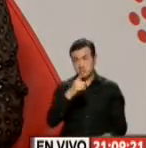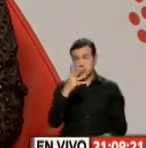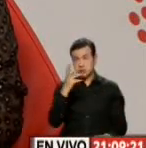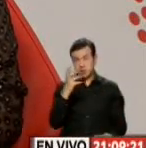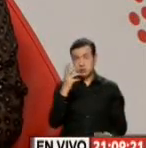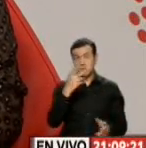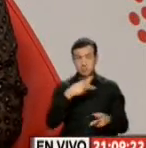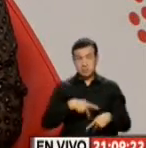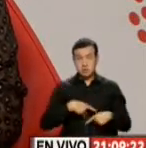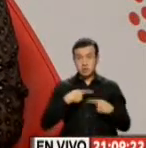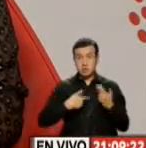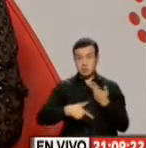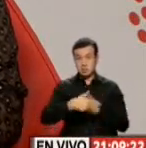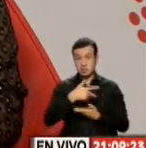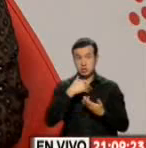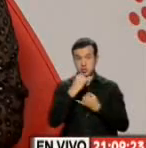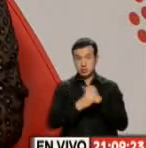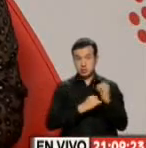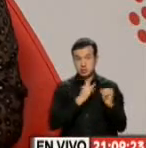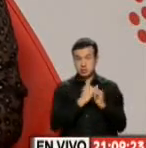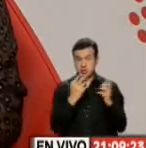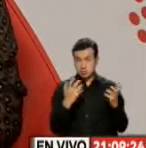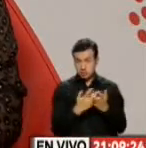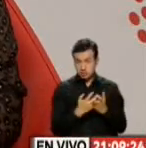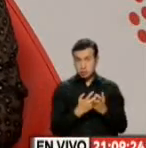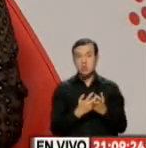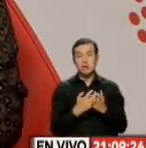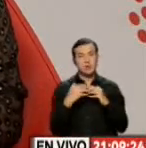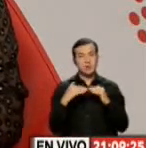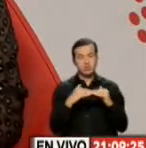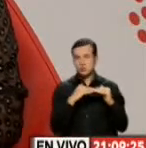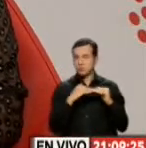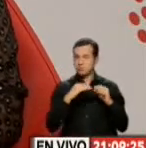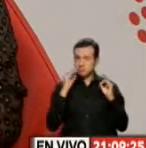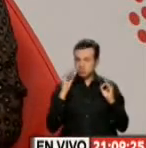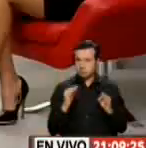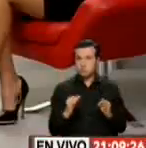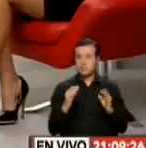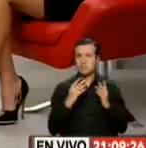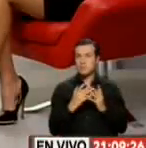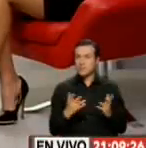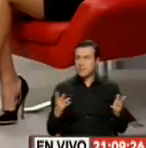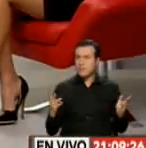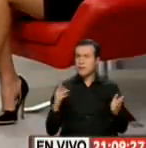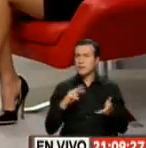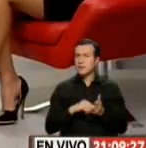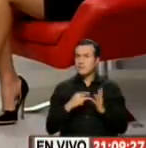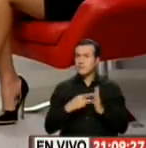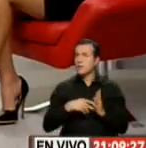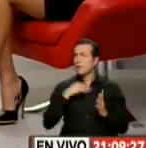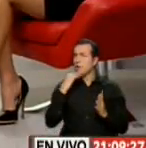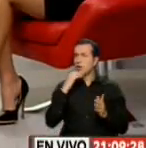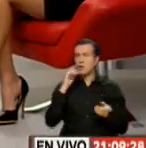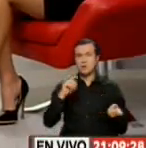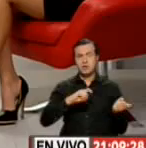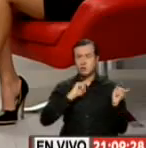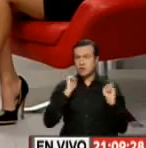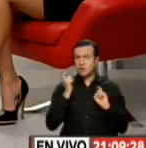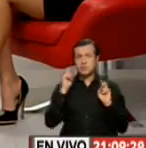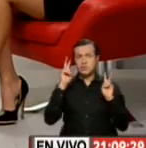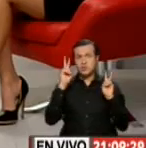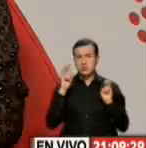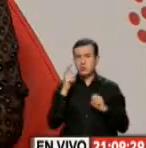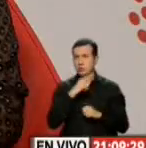queremos convivir en un sistema internacional, lo vamos a hacer democráticamente. ¿Y esto podría significar algún cambio de postura también